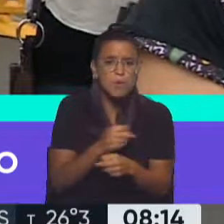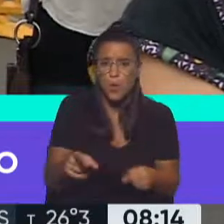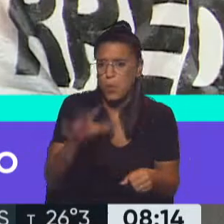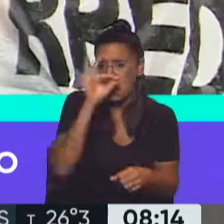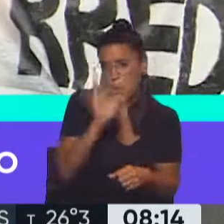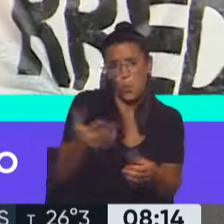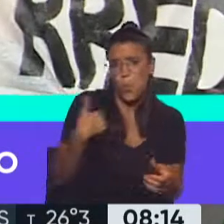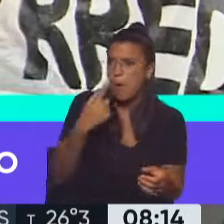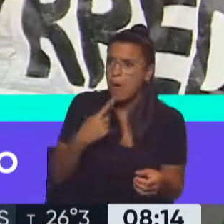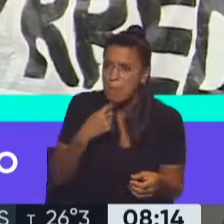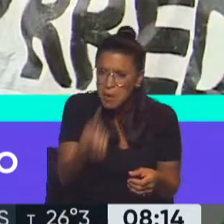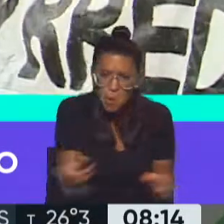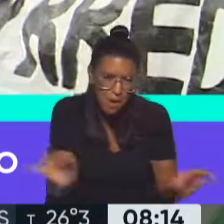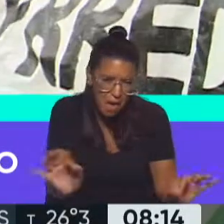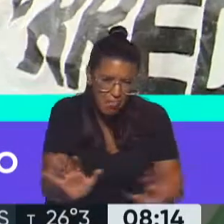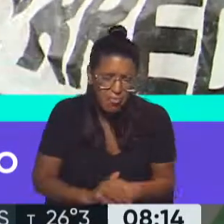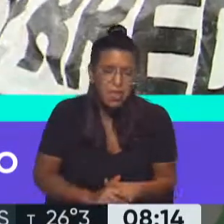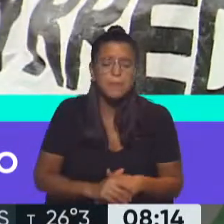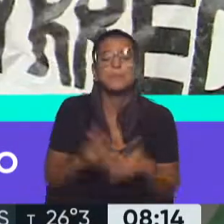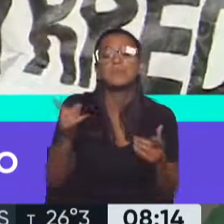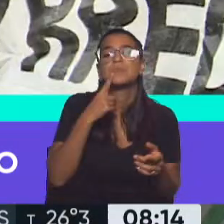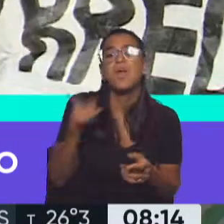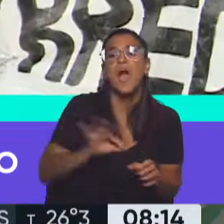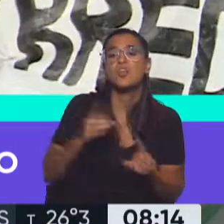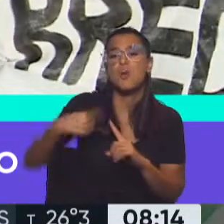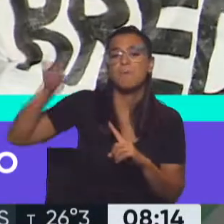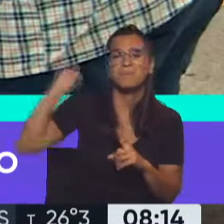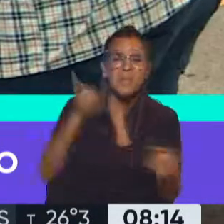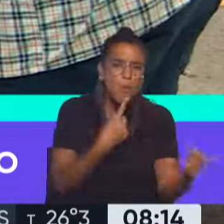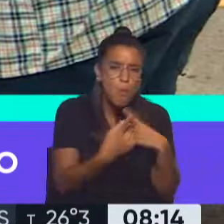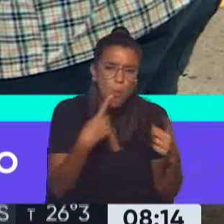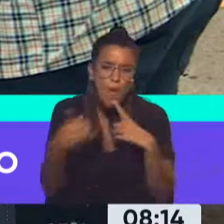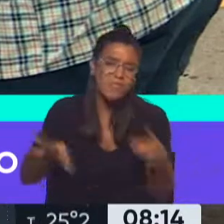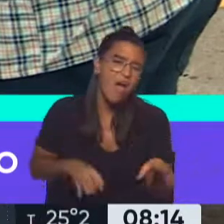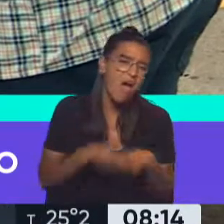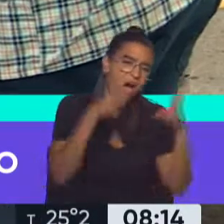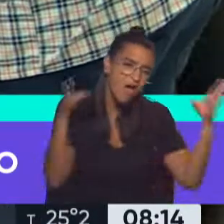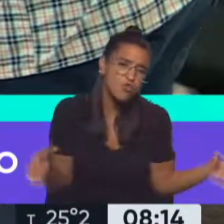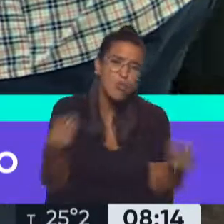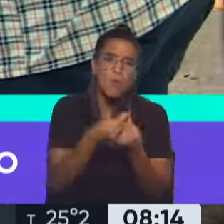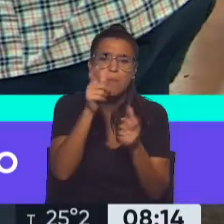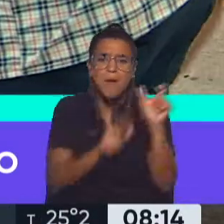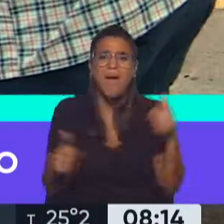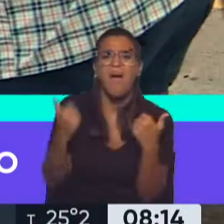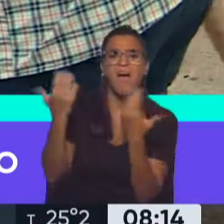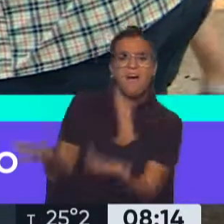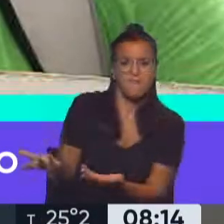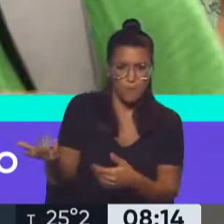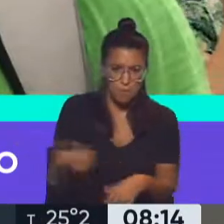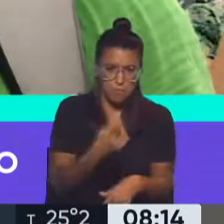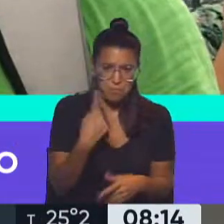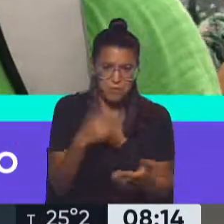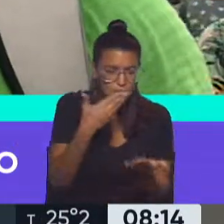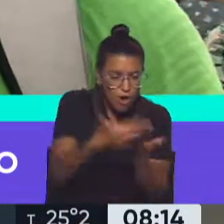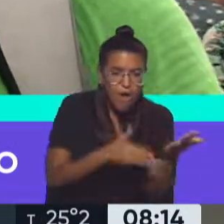jamás fueron consultados. Supuestamente hicieron el año pasado encuestas todo el año y un montón de gente está a favor de hacerlo, pero no te muestran